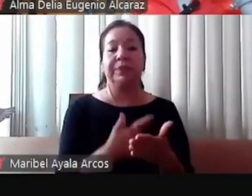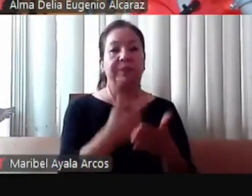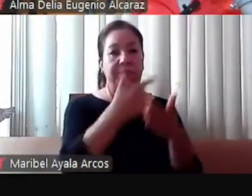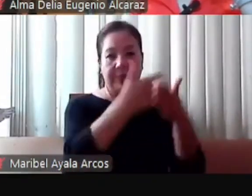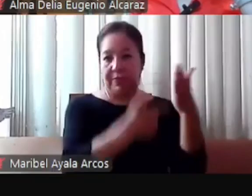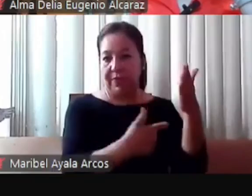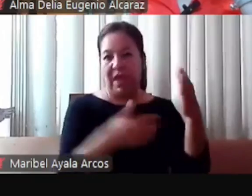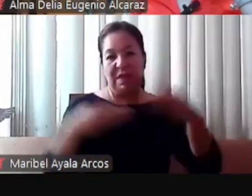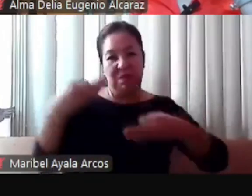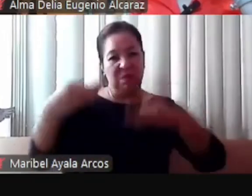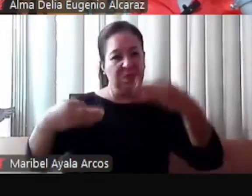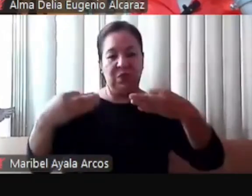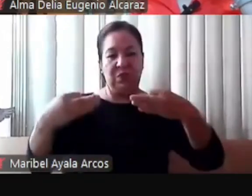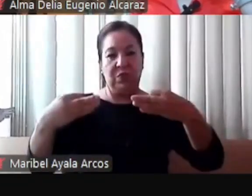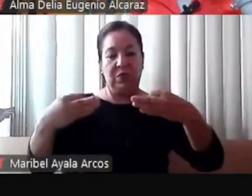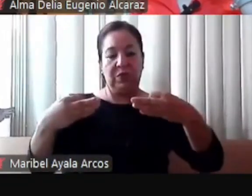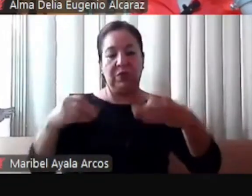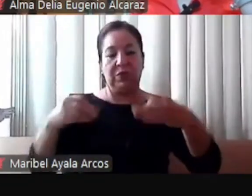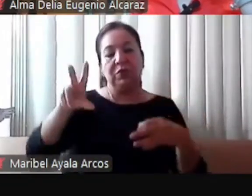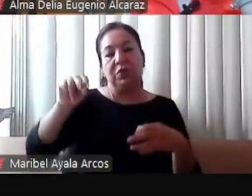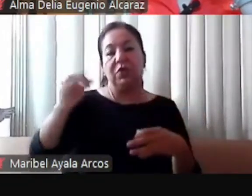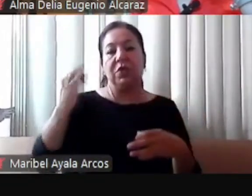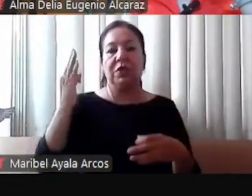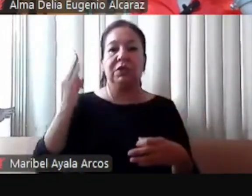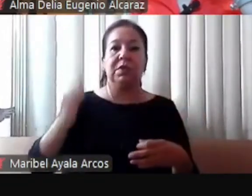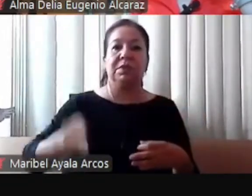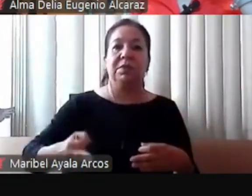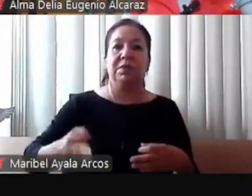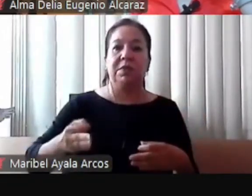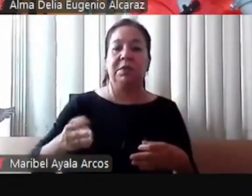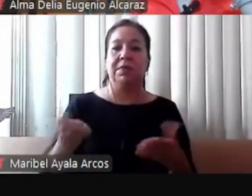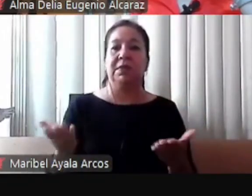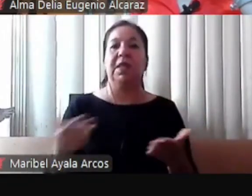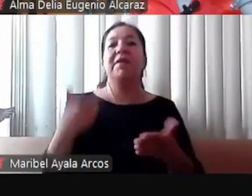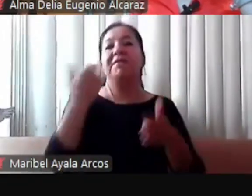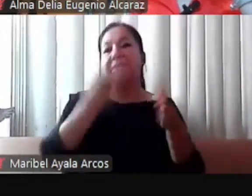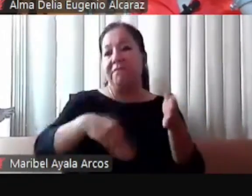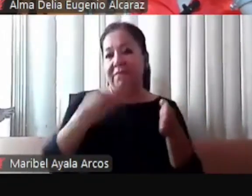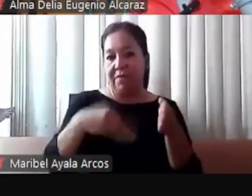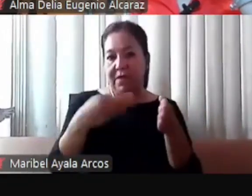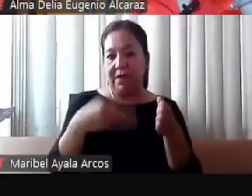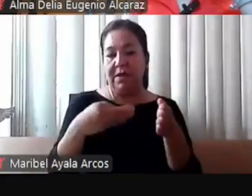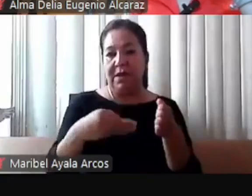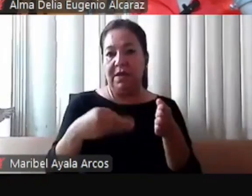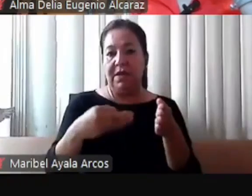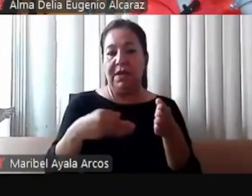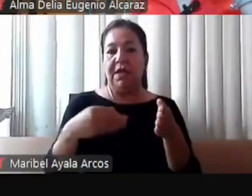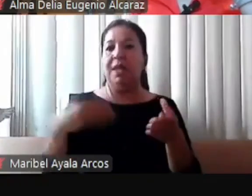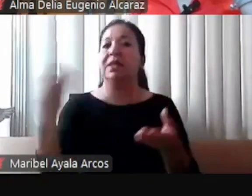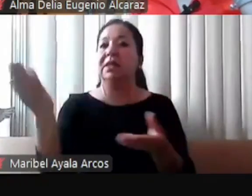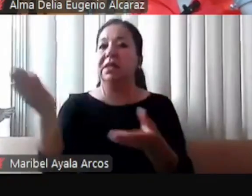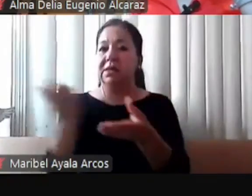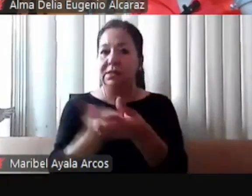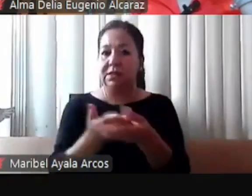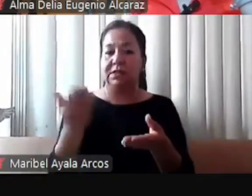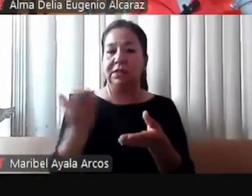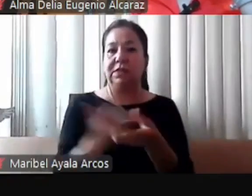juicio y en consecuencia se confirma el acto materia de impugnación por las razones y fundamentos expuestos en el estudio del fondo de esta sentencia.